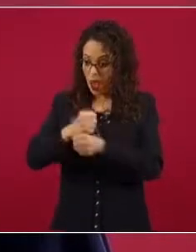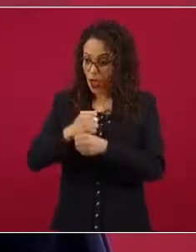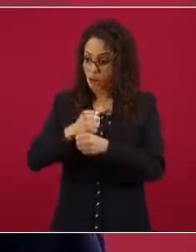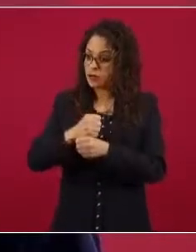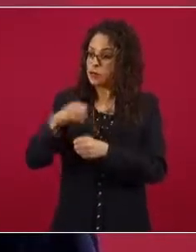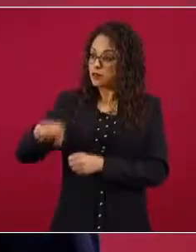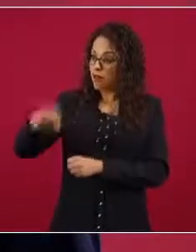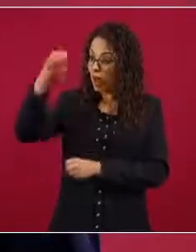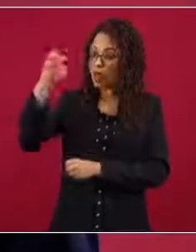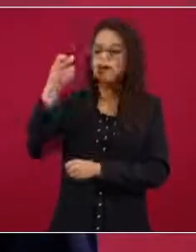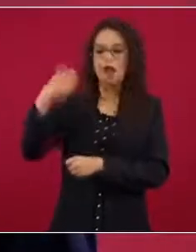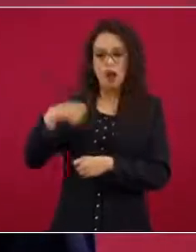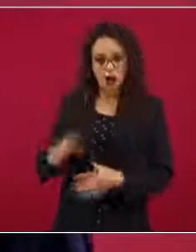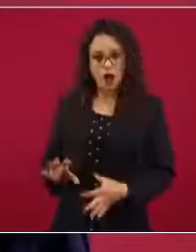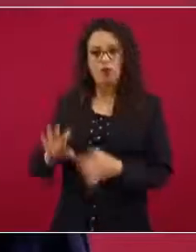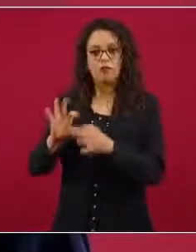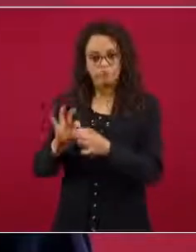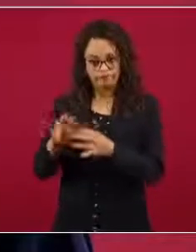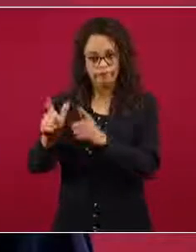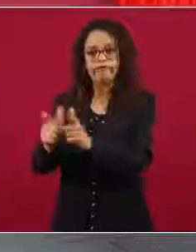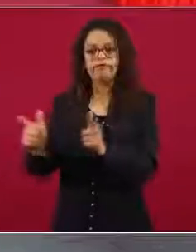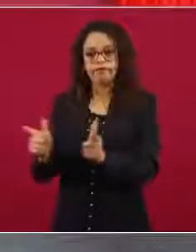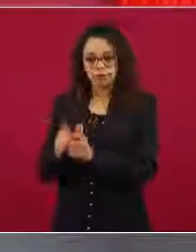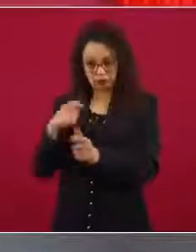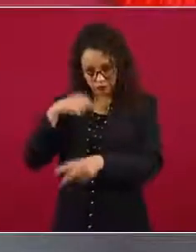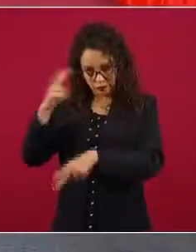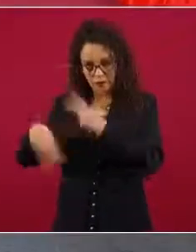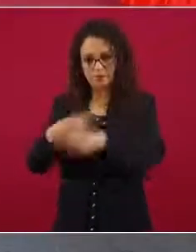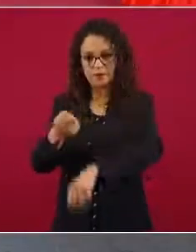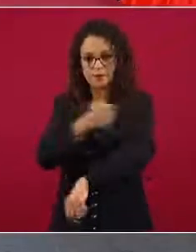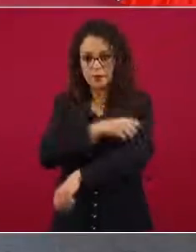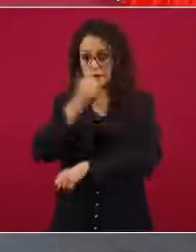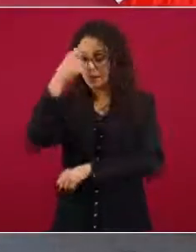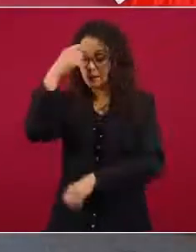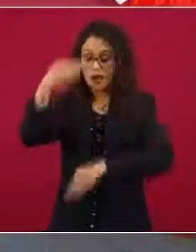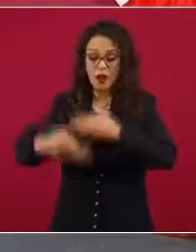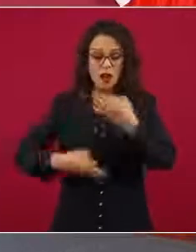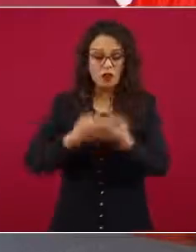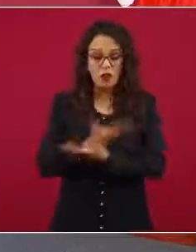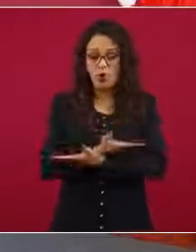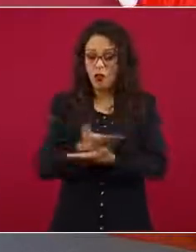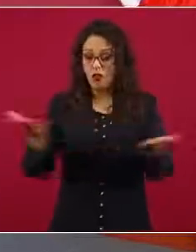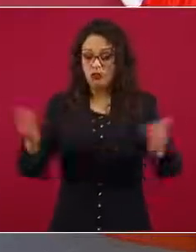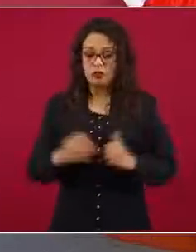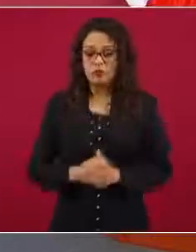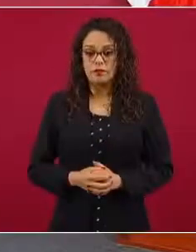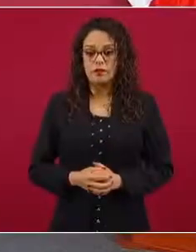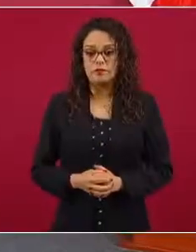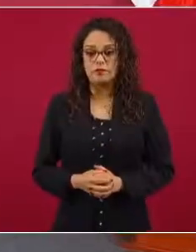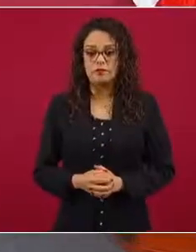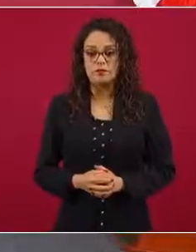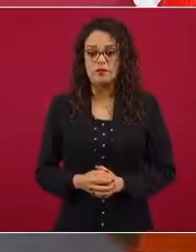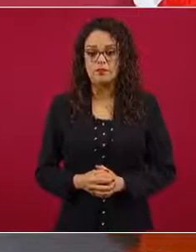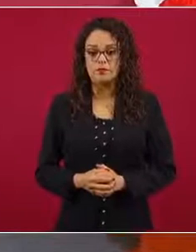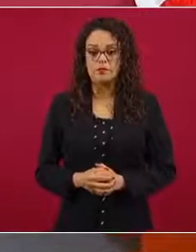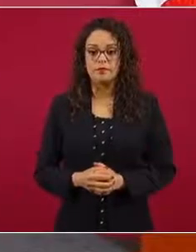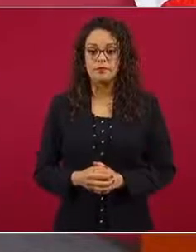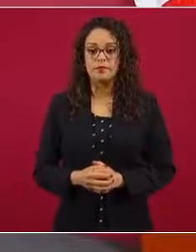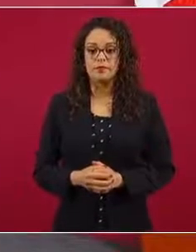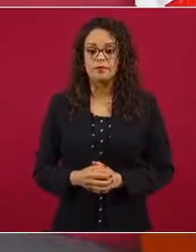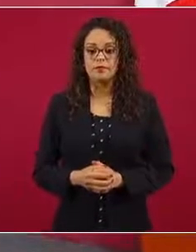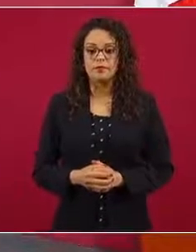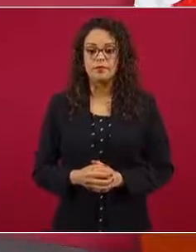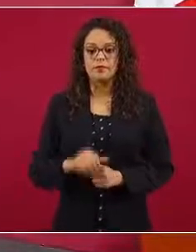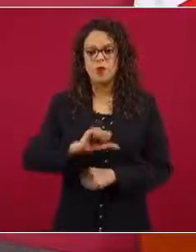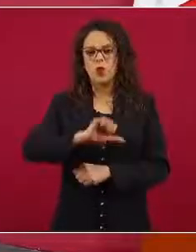y es para todos. Acerca de lo otro, aunque te pueden contestar técnicamente,